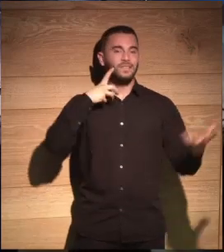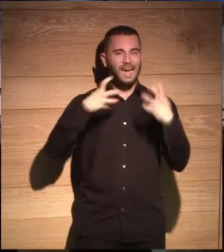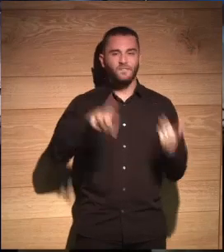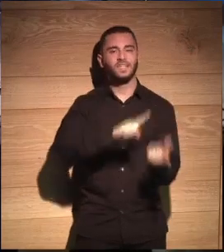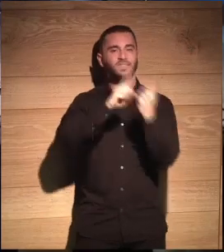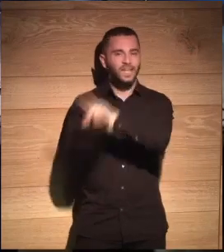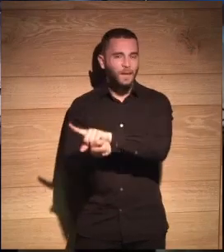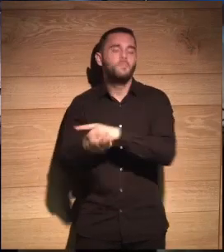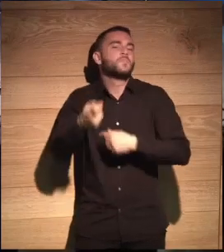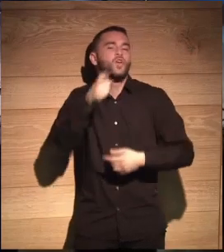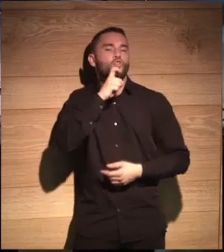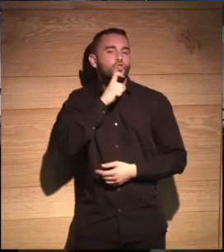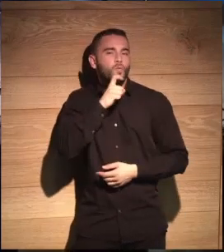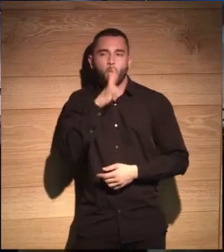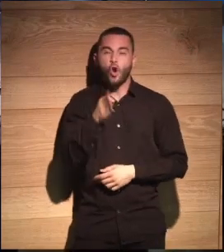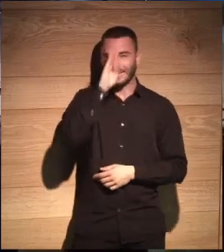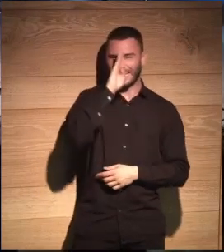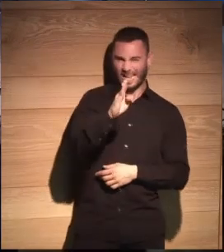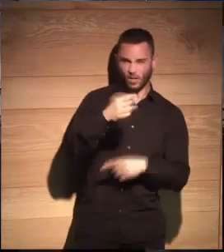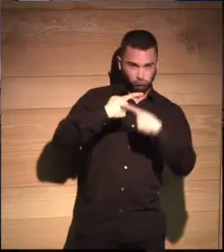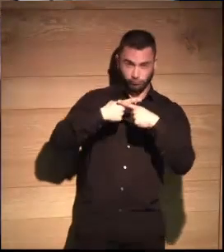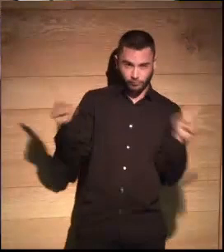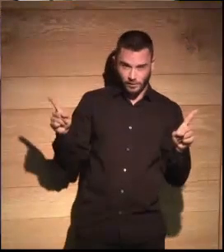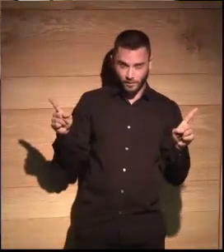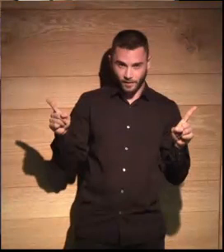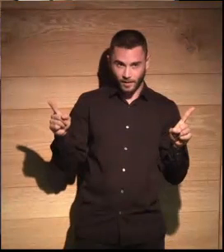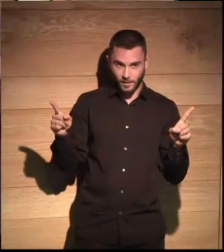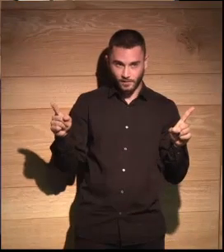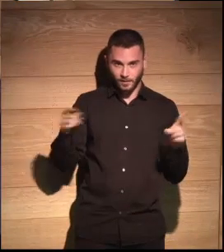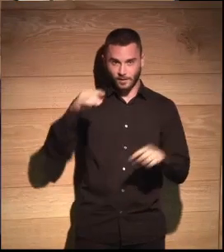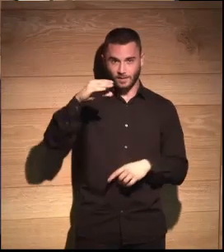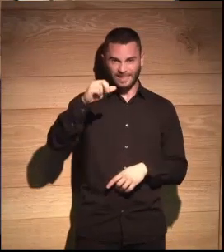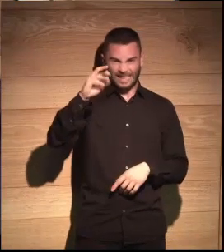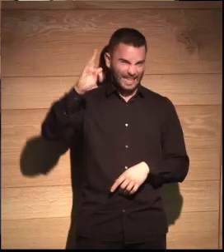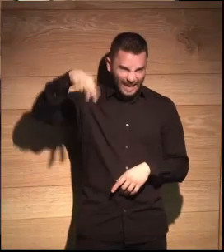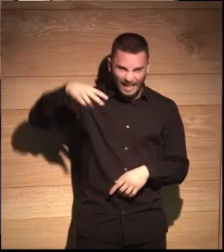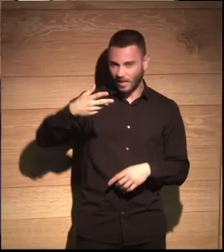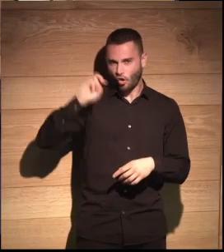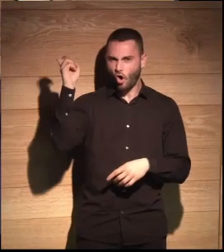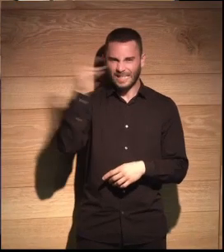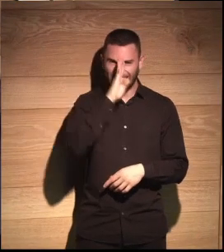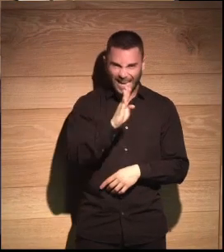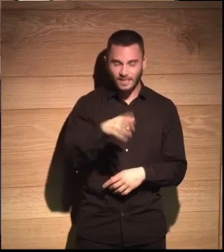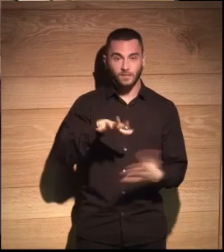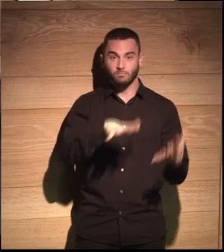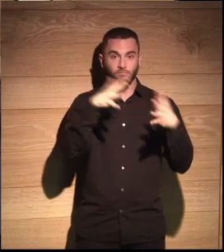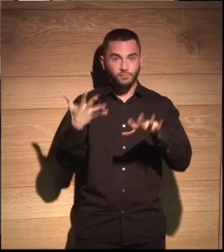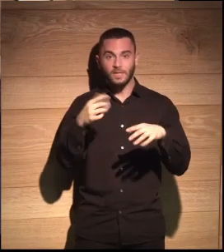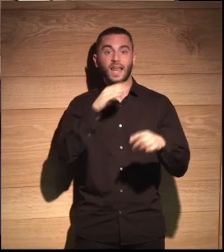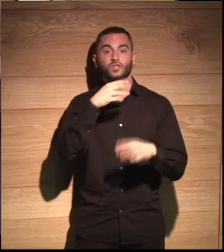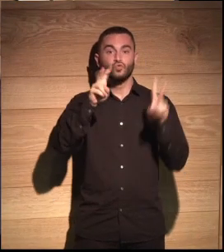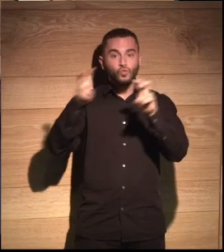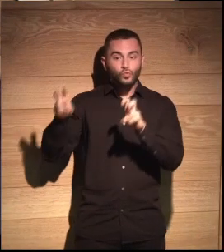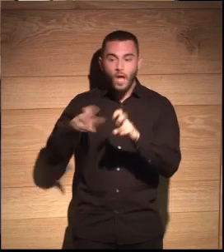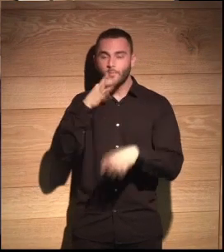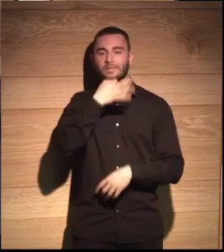gráficas con respecto a las clásicas que había, ¿no? De point and click y la terminas y ya, a las nuevas, ¿no? Con todas las nuevas narrativas